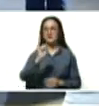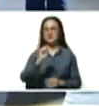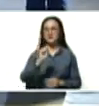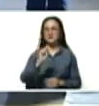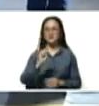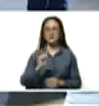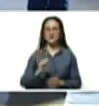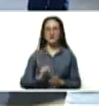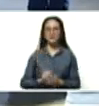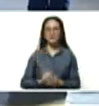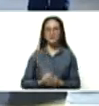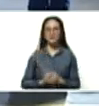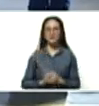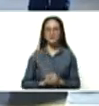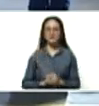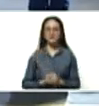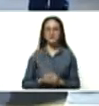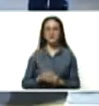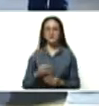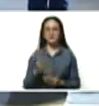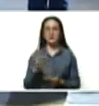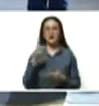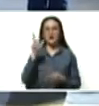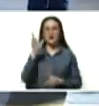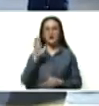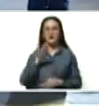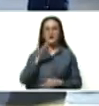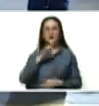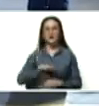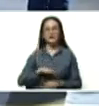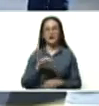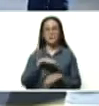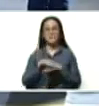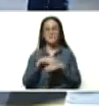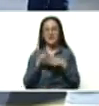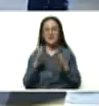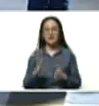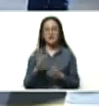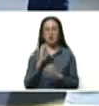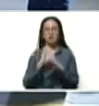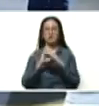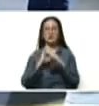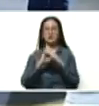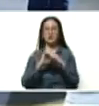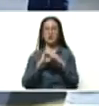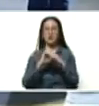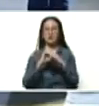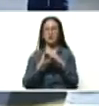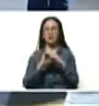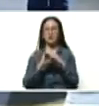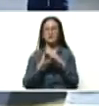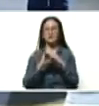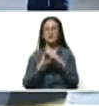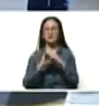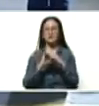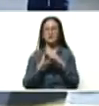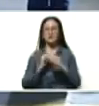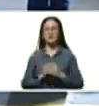el fantasma del metro, está nuestro ministro de Transporte, el edecán de la